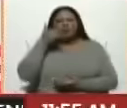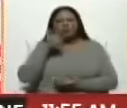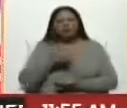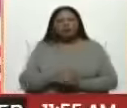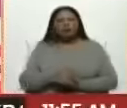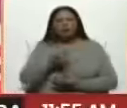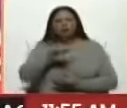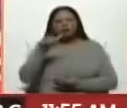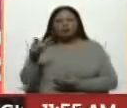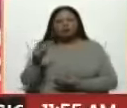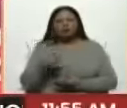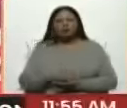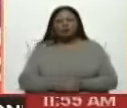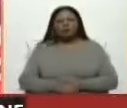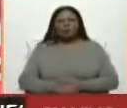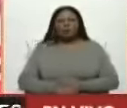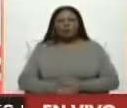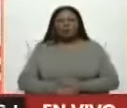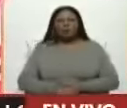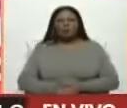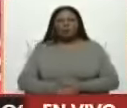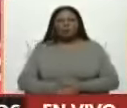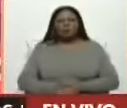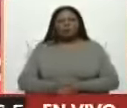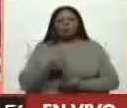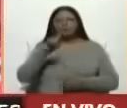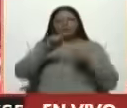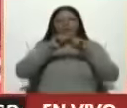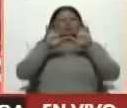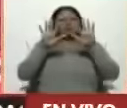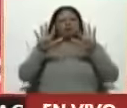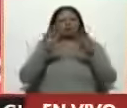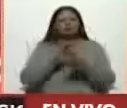llamábamos a las personas del 1x10.